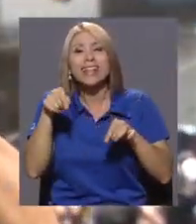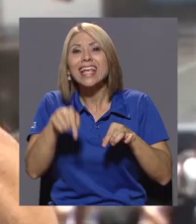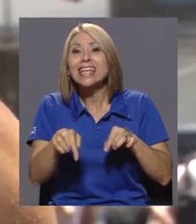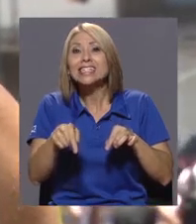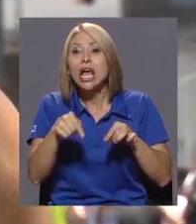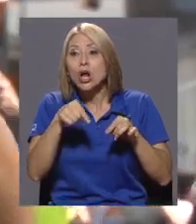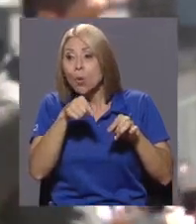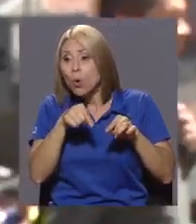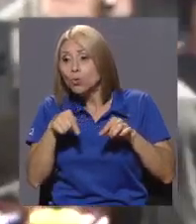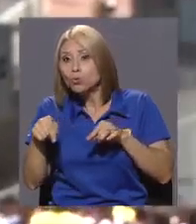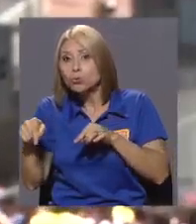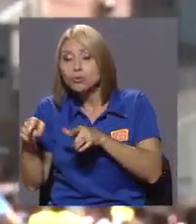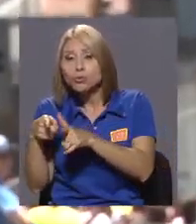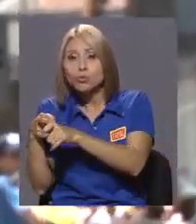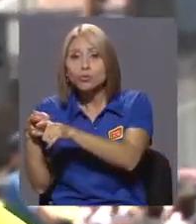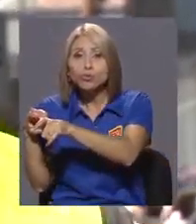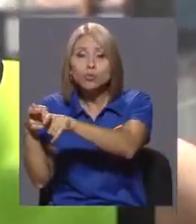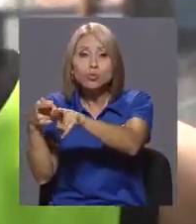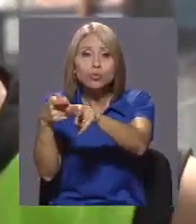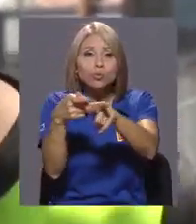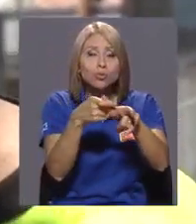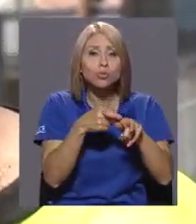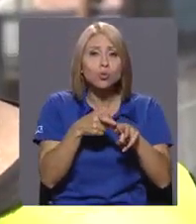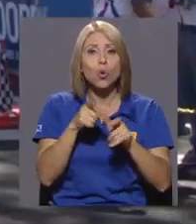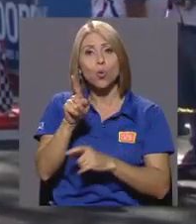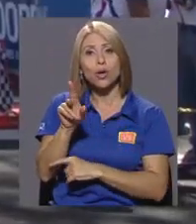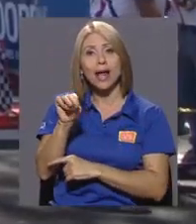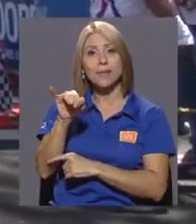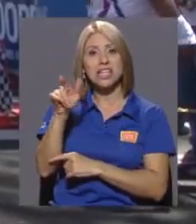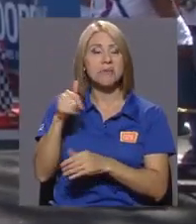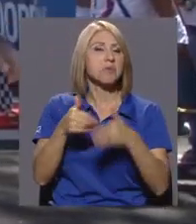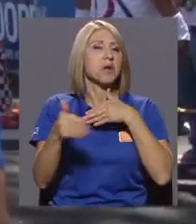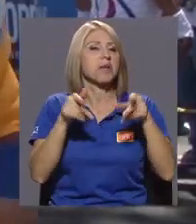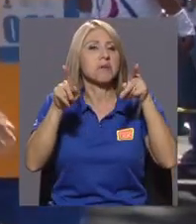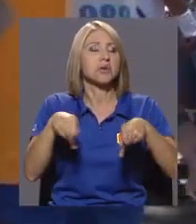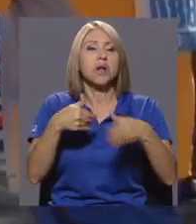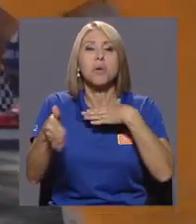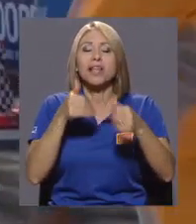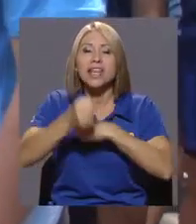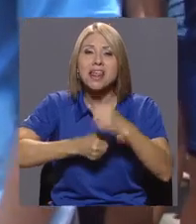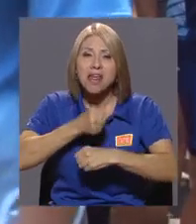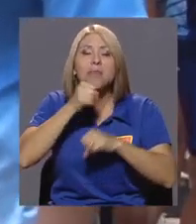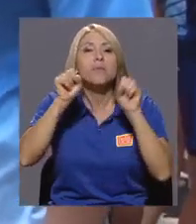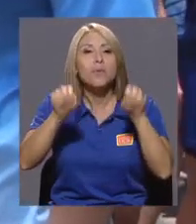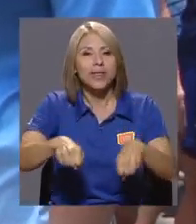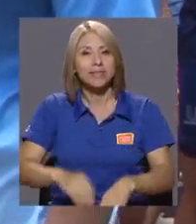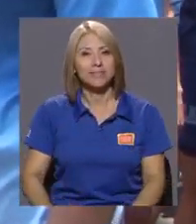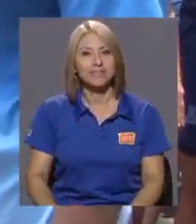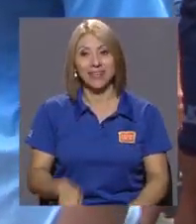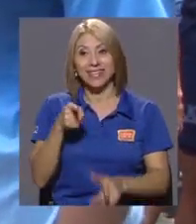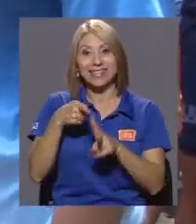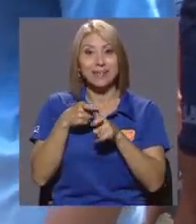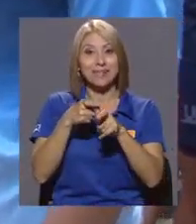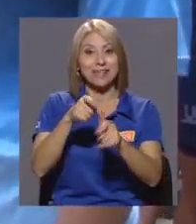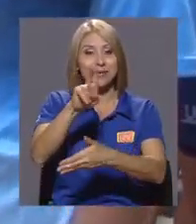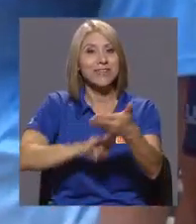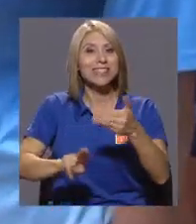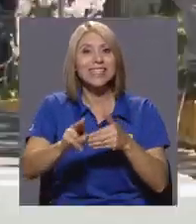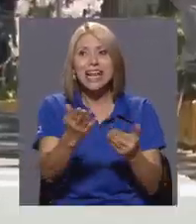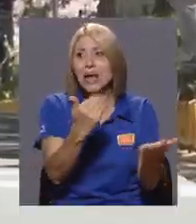milla y que, bueno, cualquier persona de cualquier edad la pueda hacer. La Milla Universitaria convocó a toda